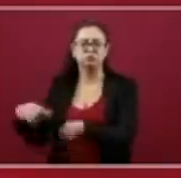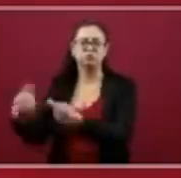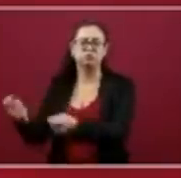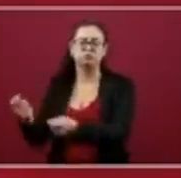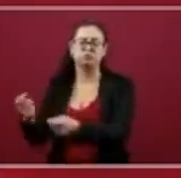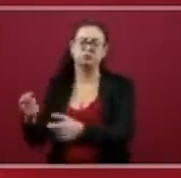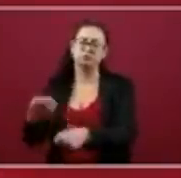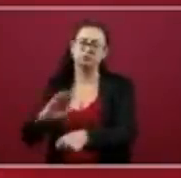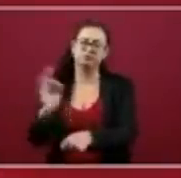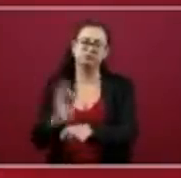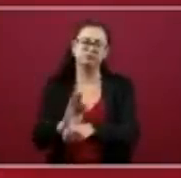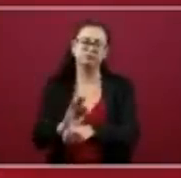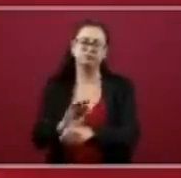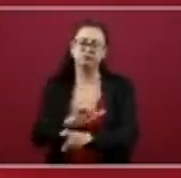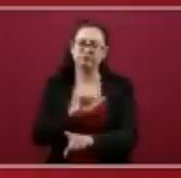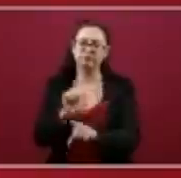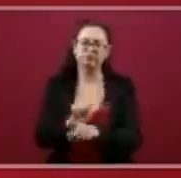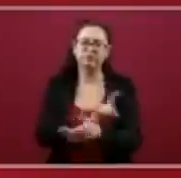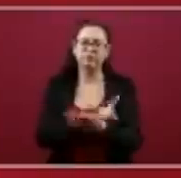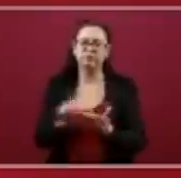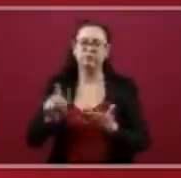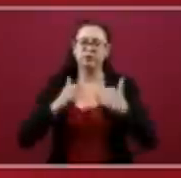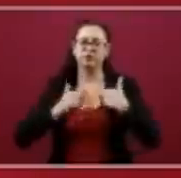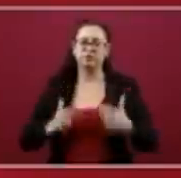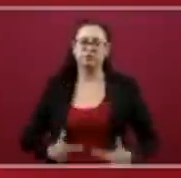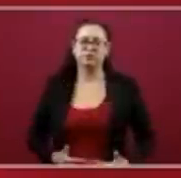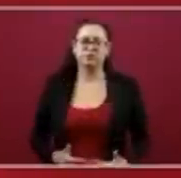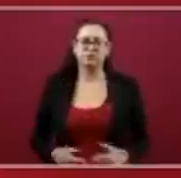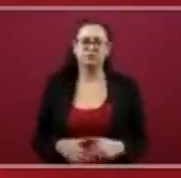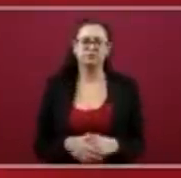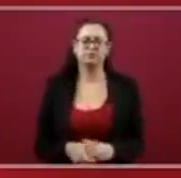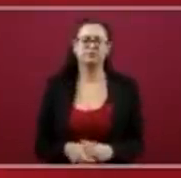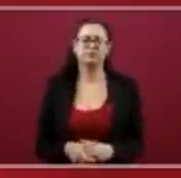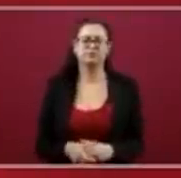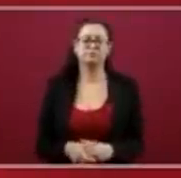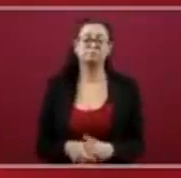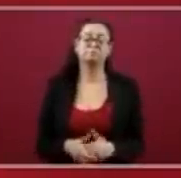Defensa de los Derechos Humanos. Entonces,